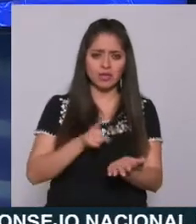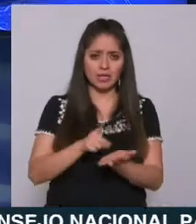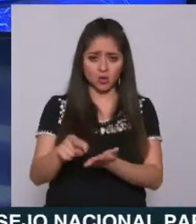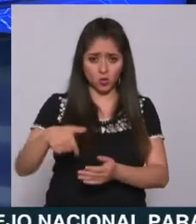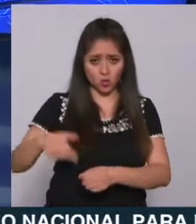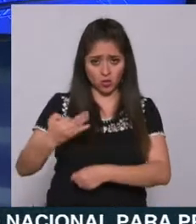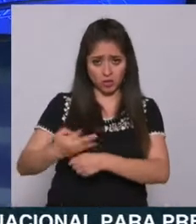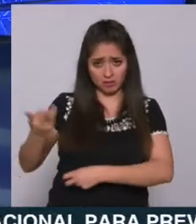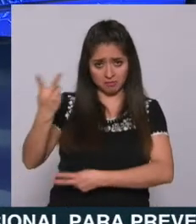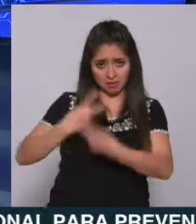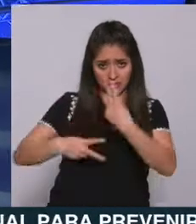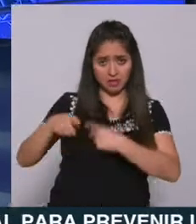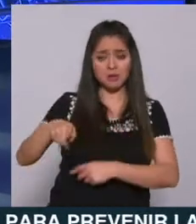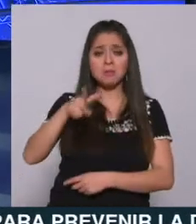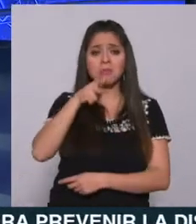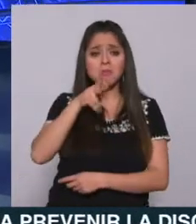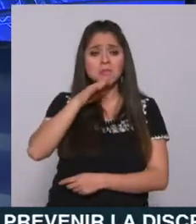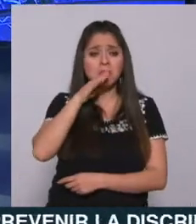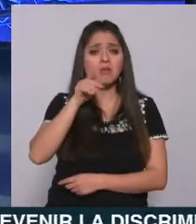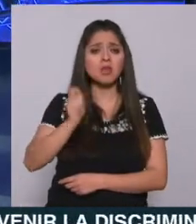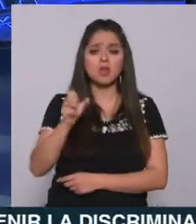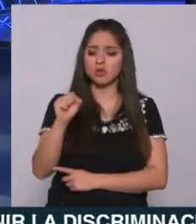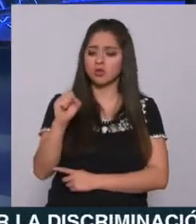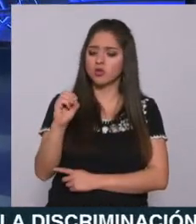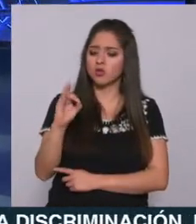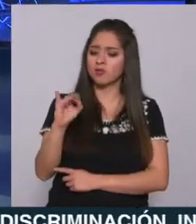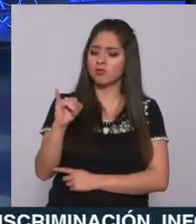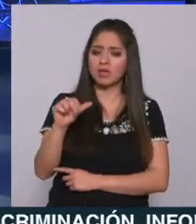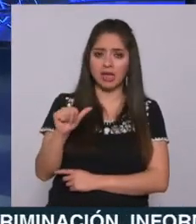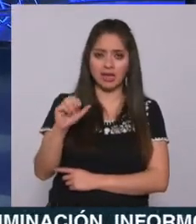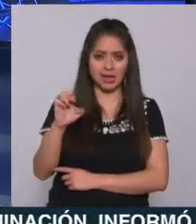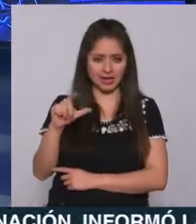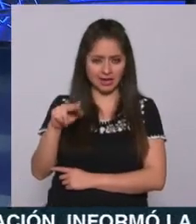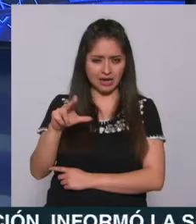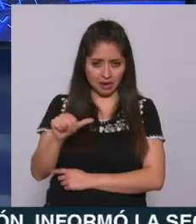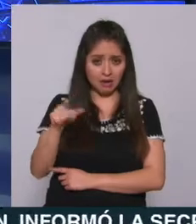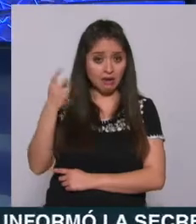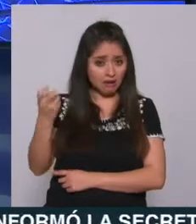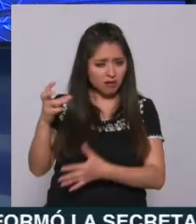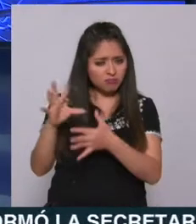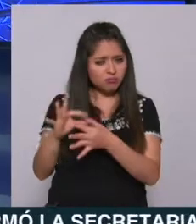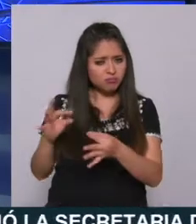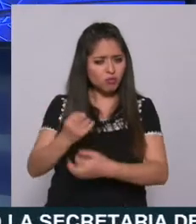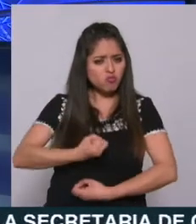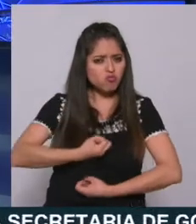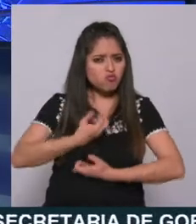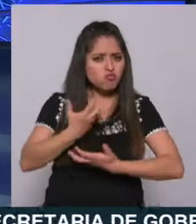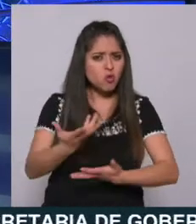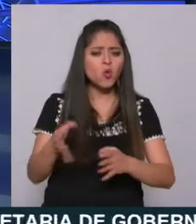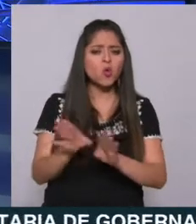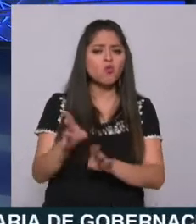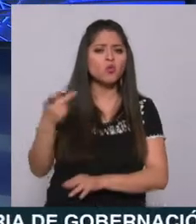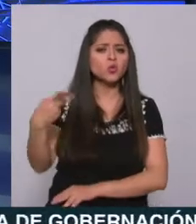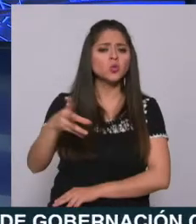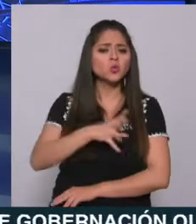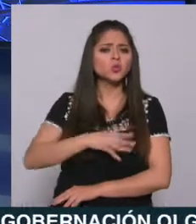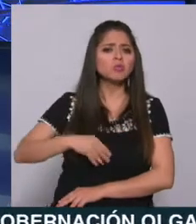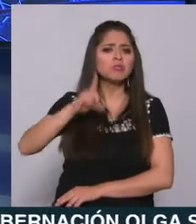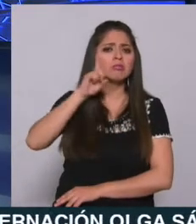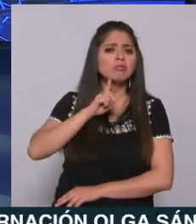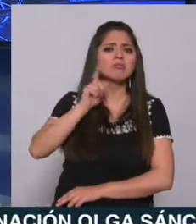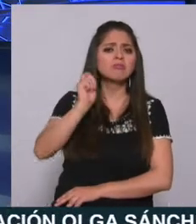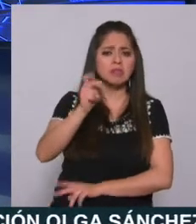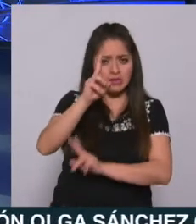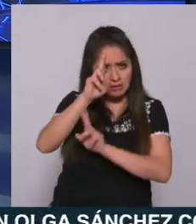nos acompañan los papás de Sofía Elena. Ellos nos van a platicar los retos a los que se han enfrentado para que su hija viva y se desarrolle en respeto